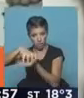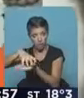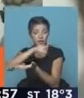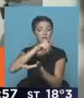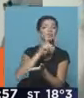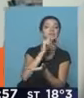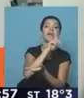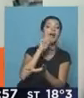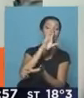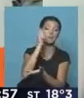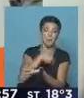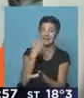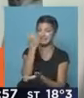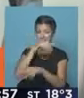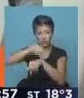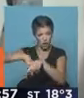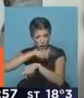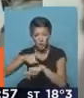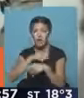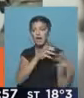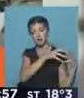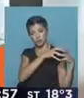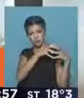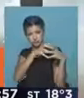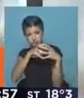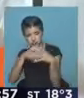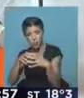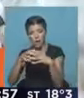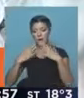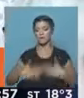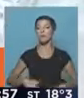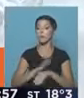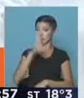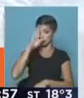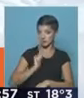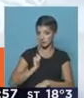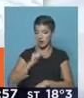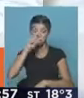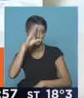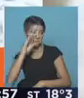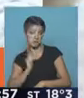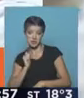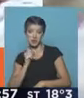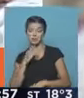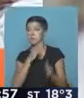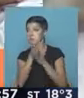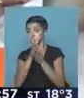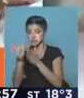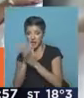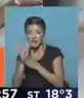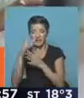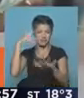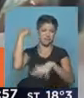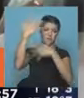régimen talibán, duró 6 horas. Los talibanes arribaron allí vestidos de militares. Los militares salían de las mezquitas y esto